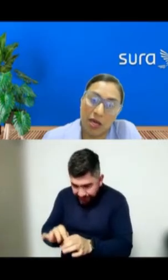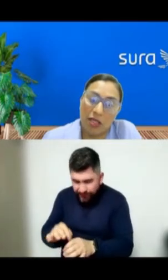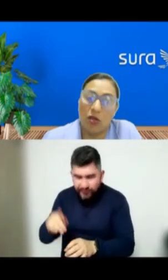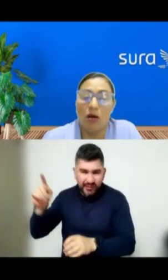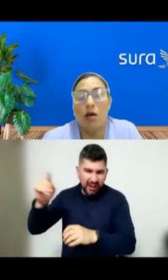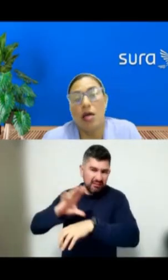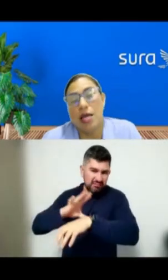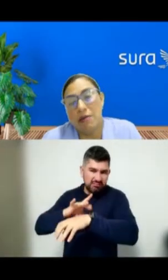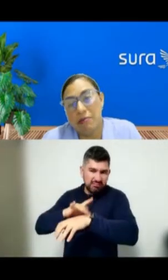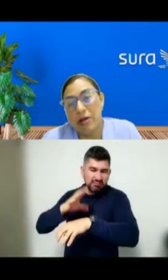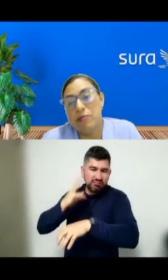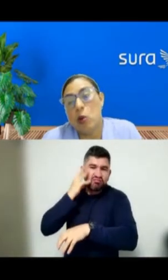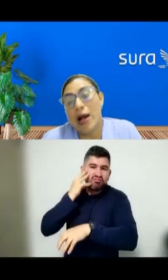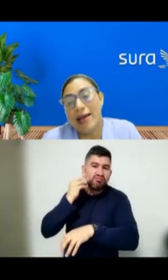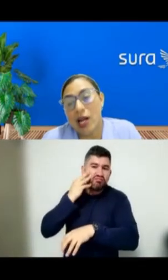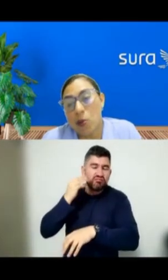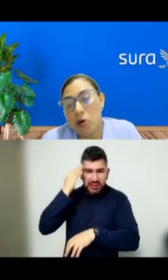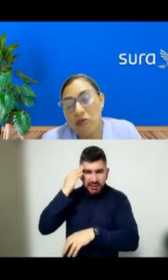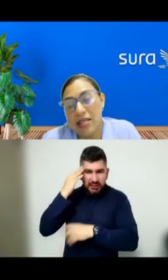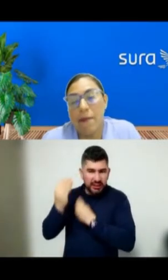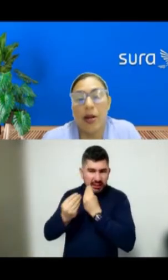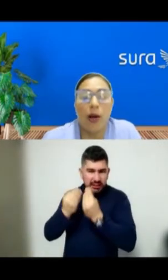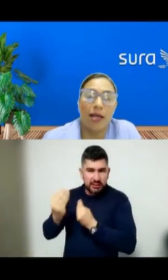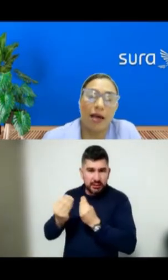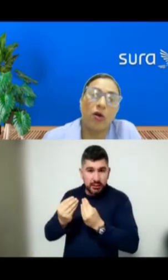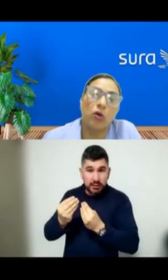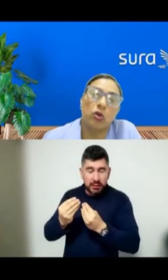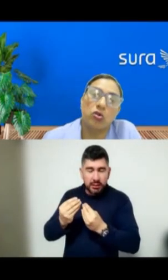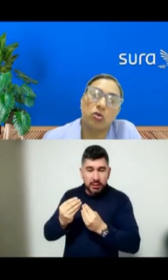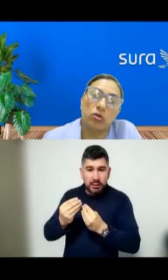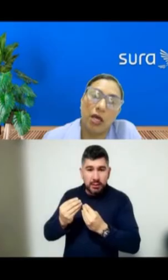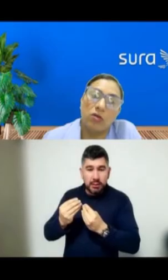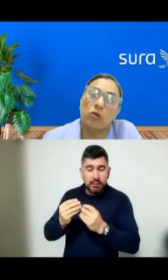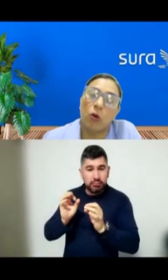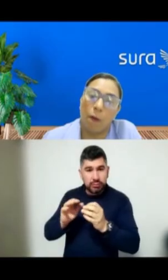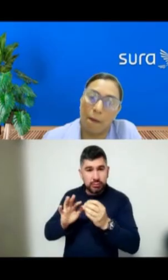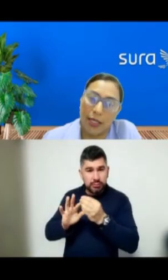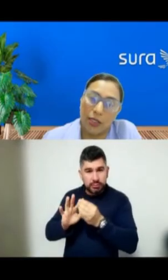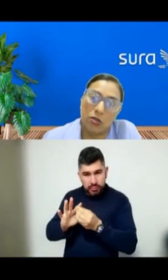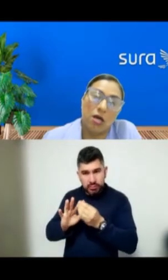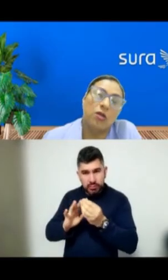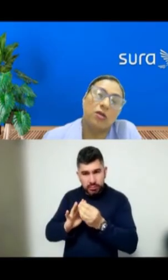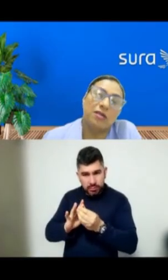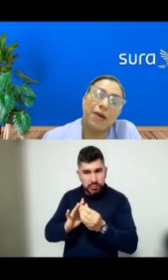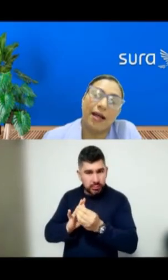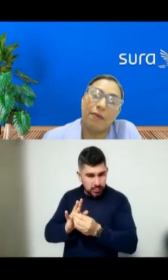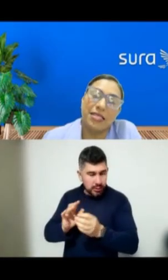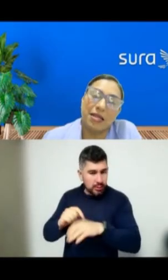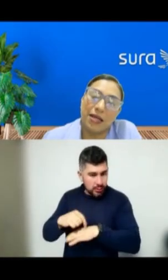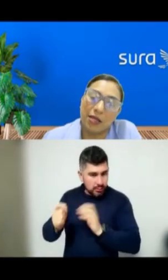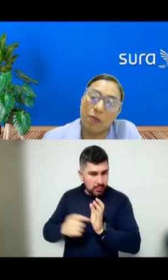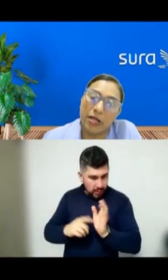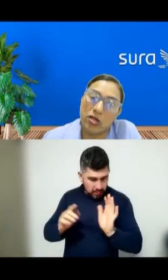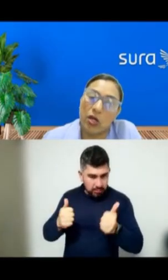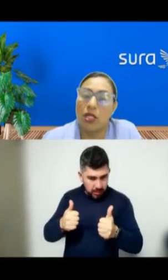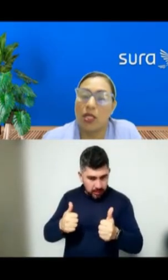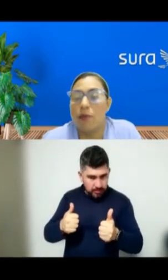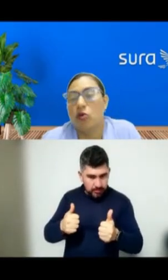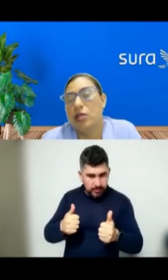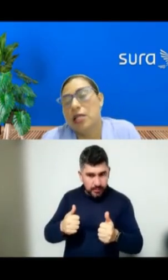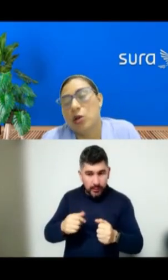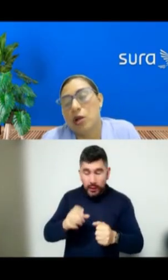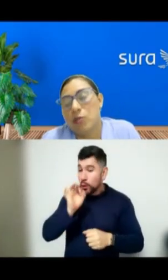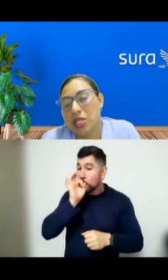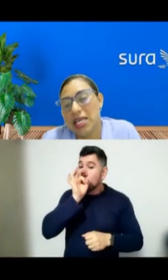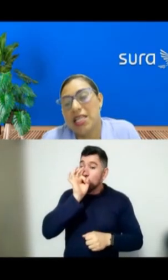el procedimiento y pues no va a quedar con movilidad, pero va a quedar con todos sus dedos completos. Entonces, vean que el preservativo, por eso es que